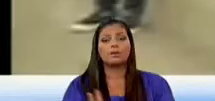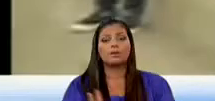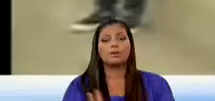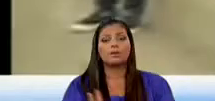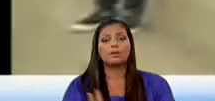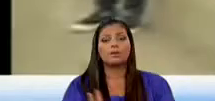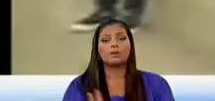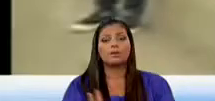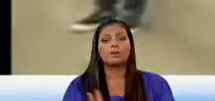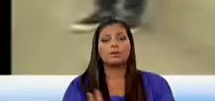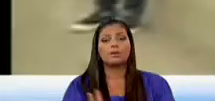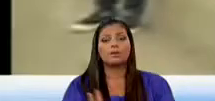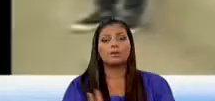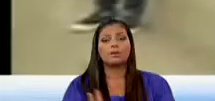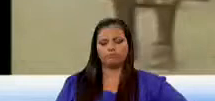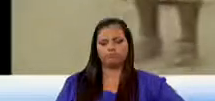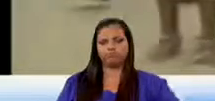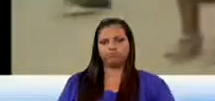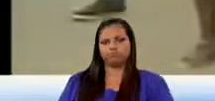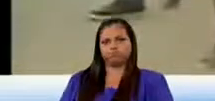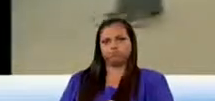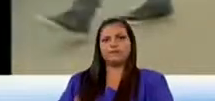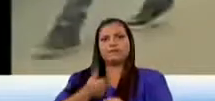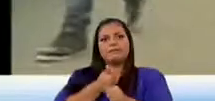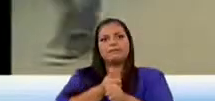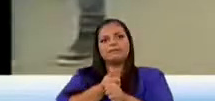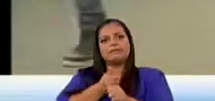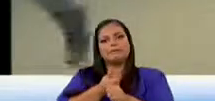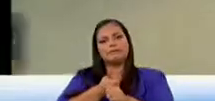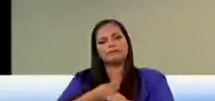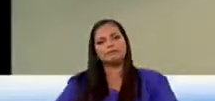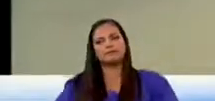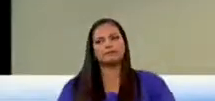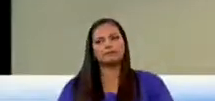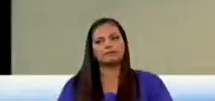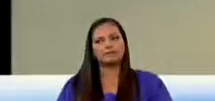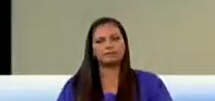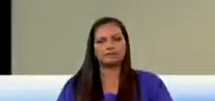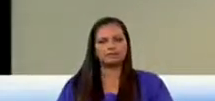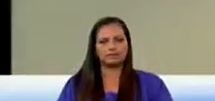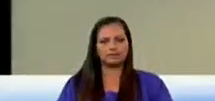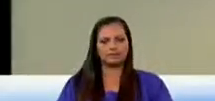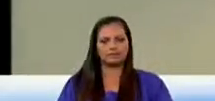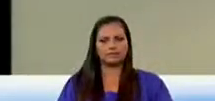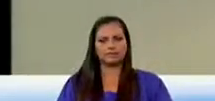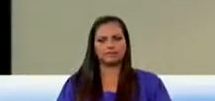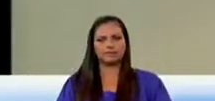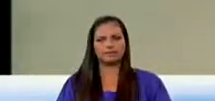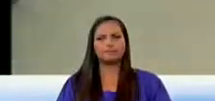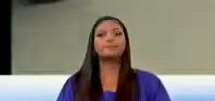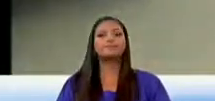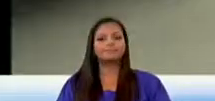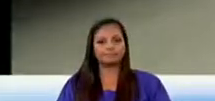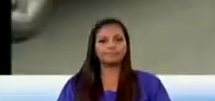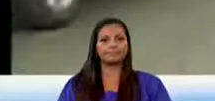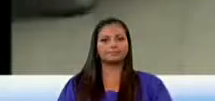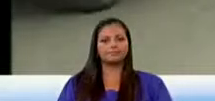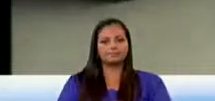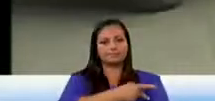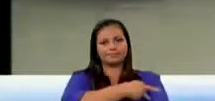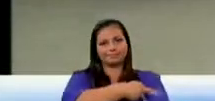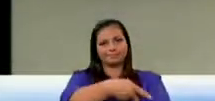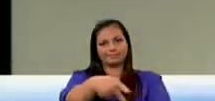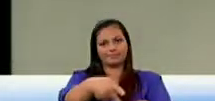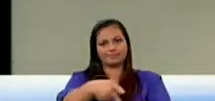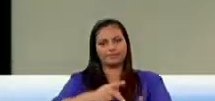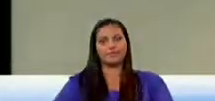son más de 12, de lo que tengo conocimiento en este tramo. Estamos también en la plena vía perimetral, en donde, si bien